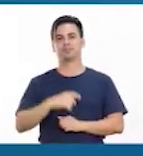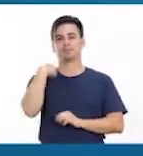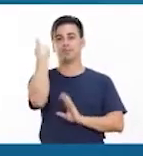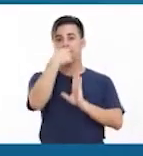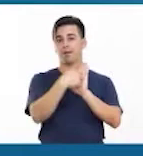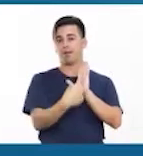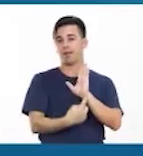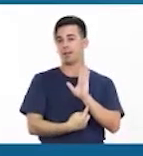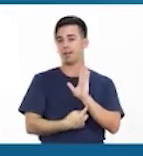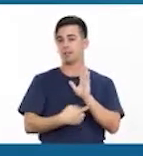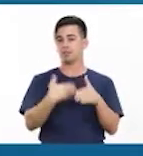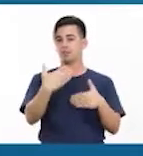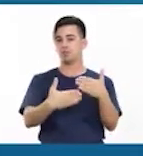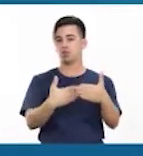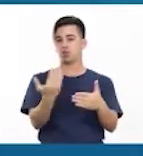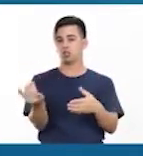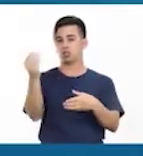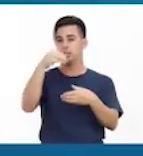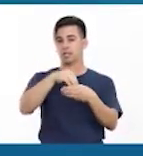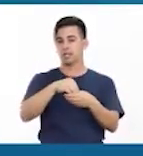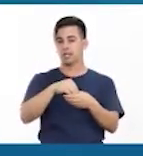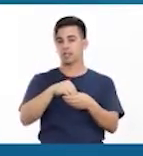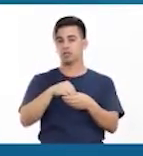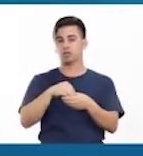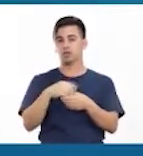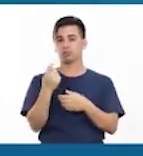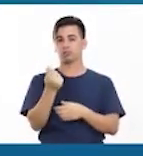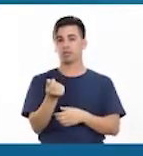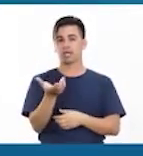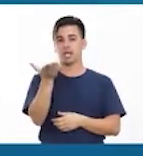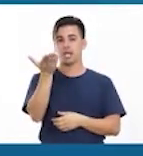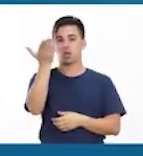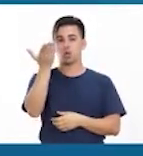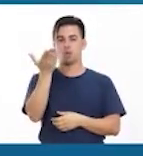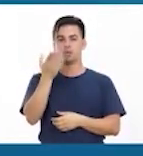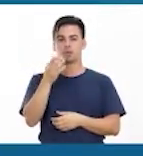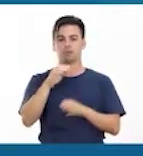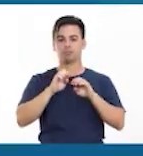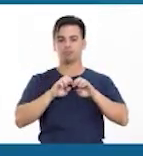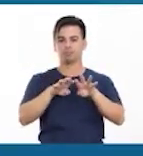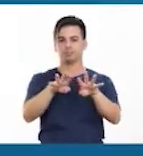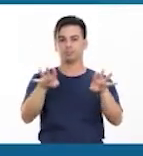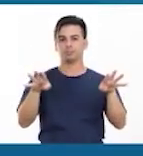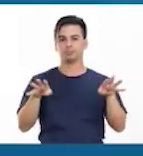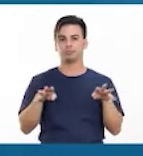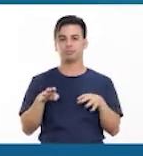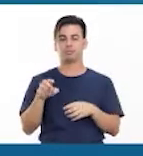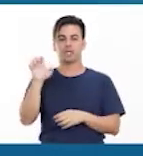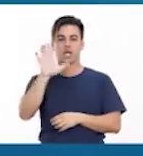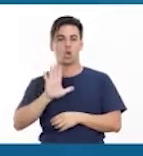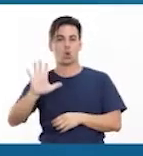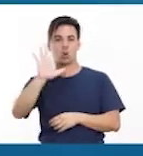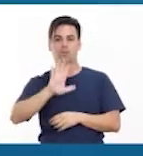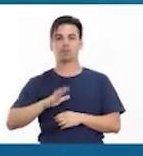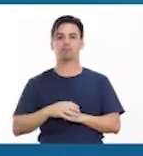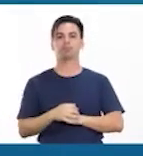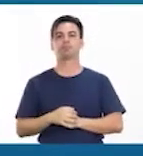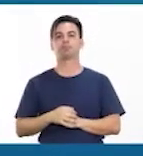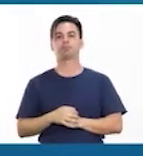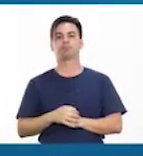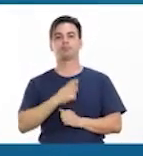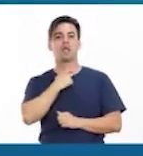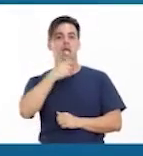Caracterice el proceso de integración económica europea. ejemplifique las manifestaciones